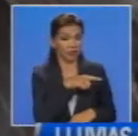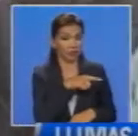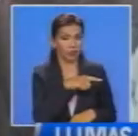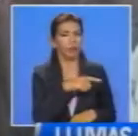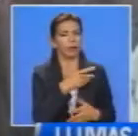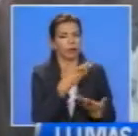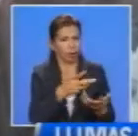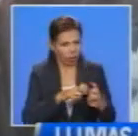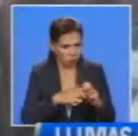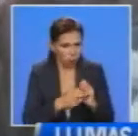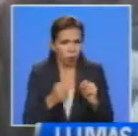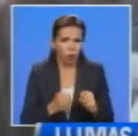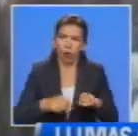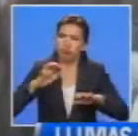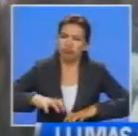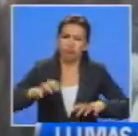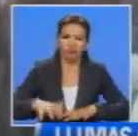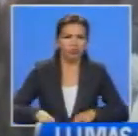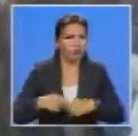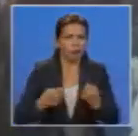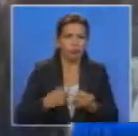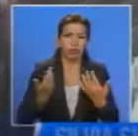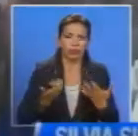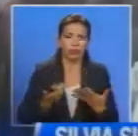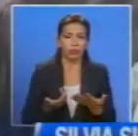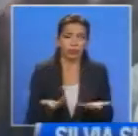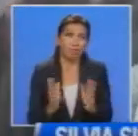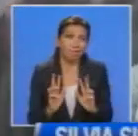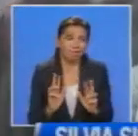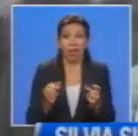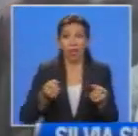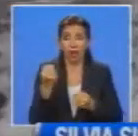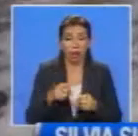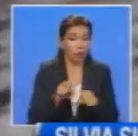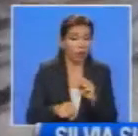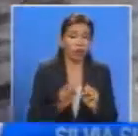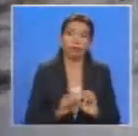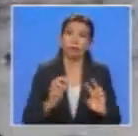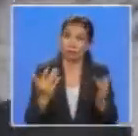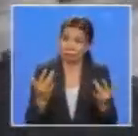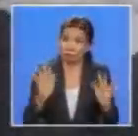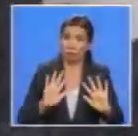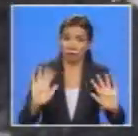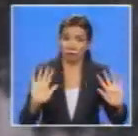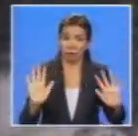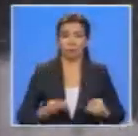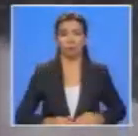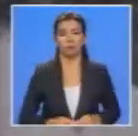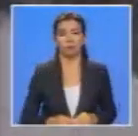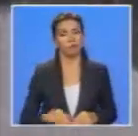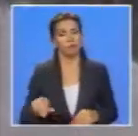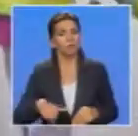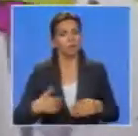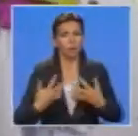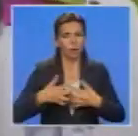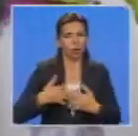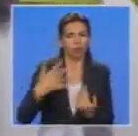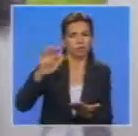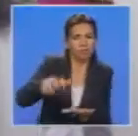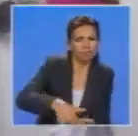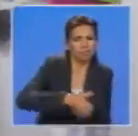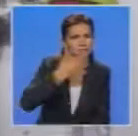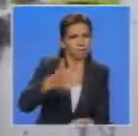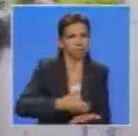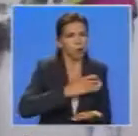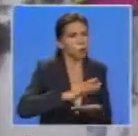problema. Espero que no sean muy graves los daños, no sean graves. Mientras que la maquinaria trabajaba en el lugar, varios